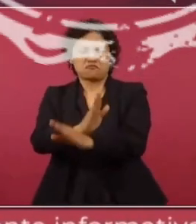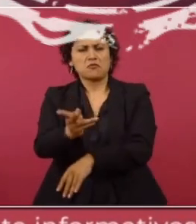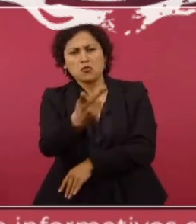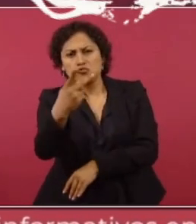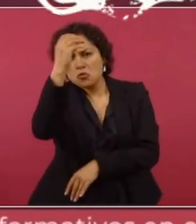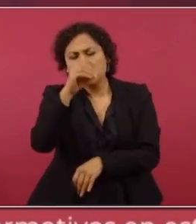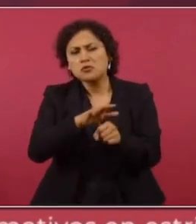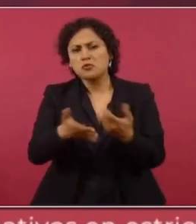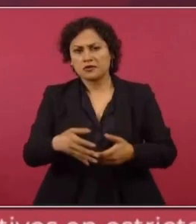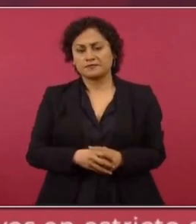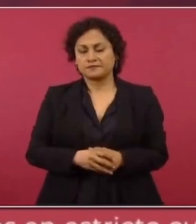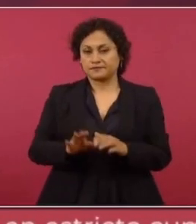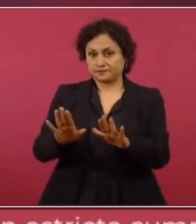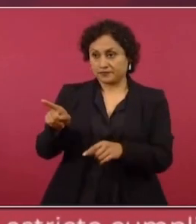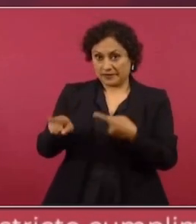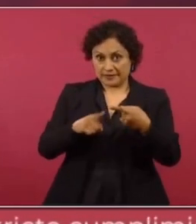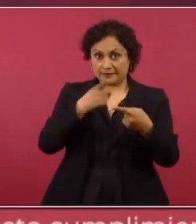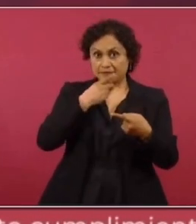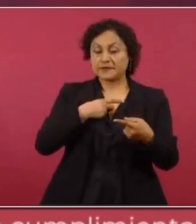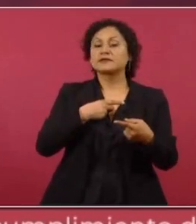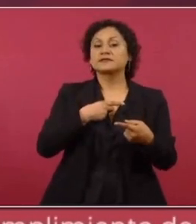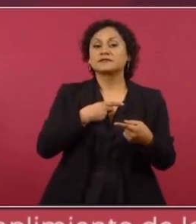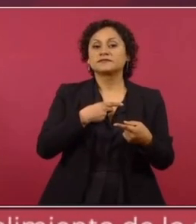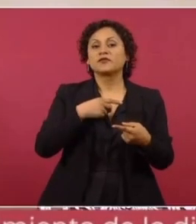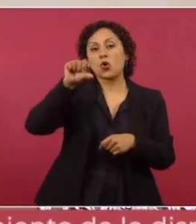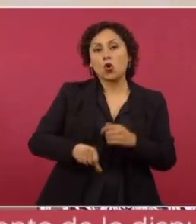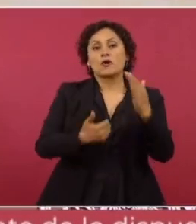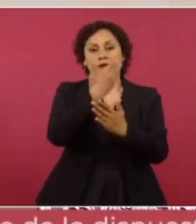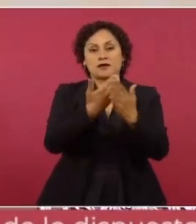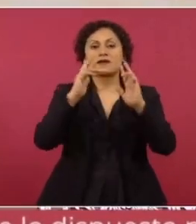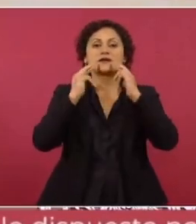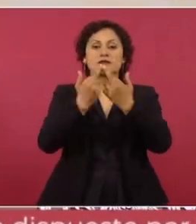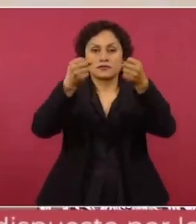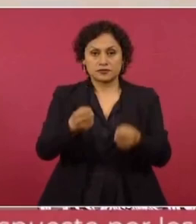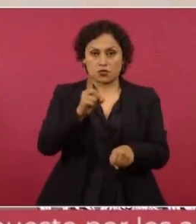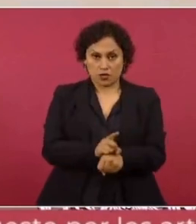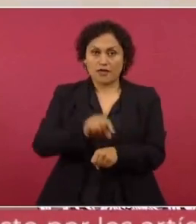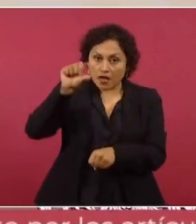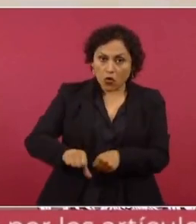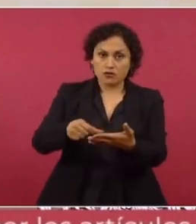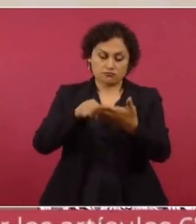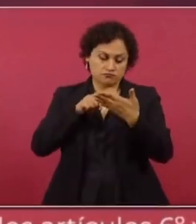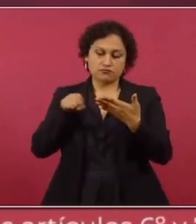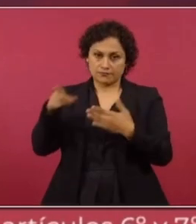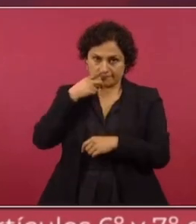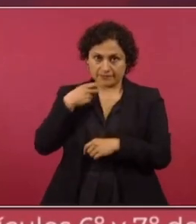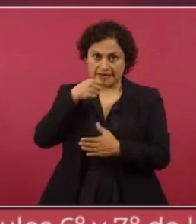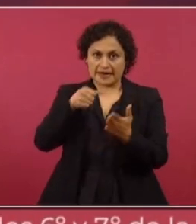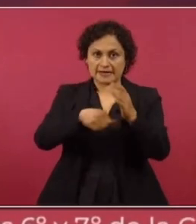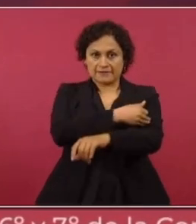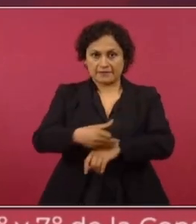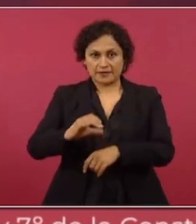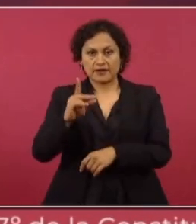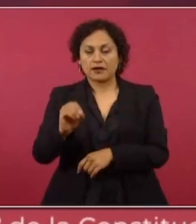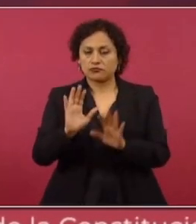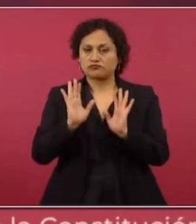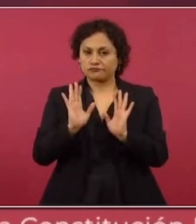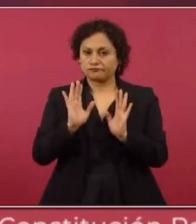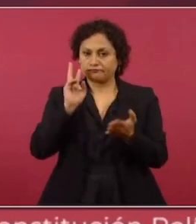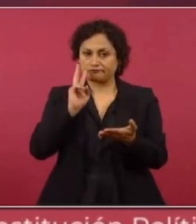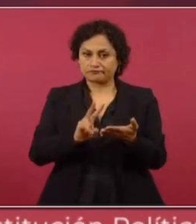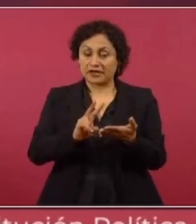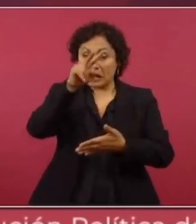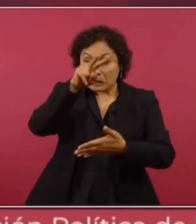De lo primero, supimos hoy en la mañana en la reunión de seguridad, esa carta a la que hace referencia. No conozco